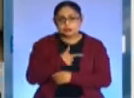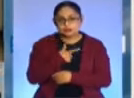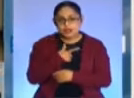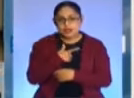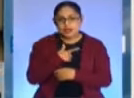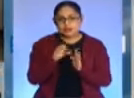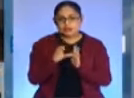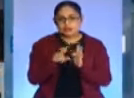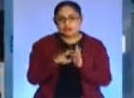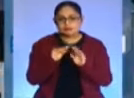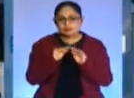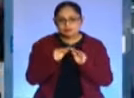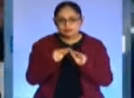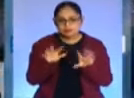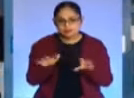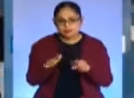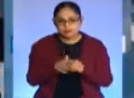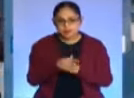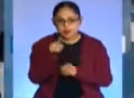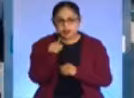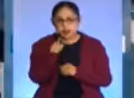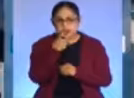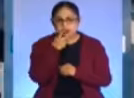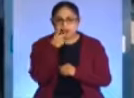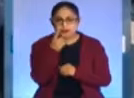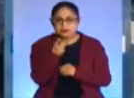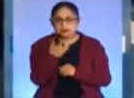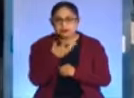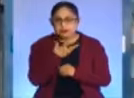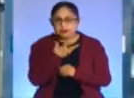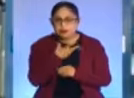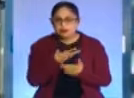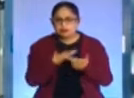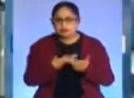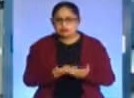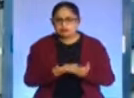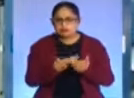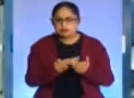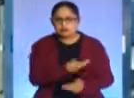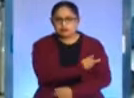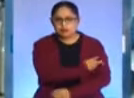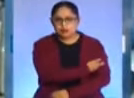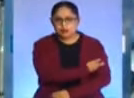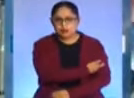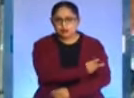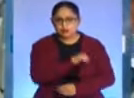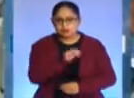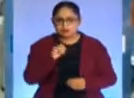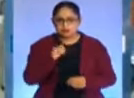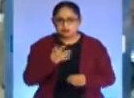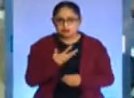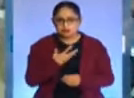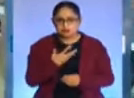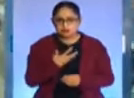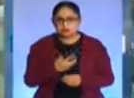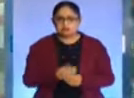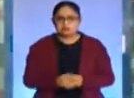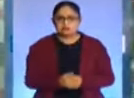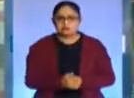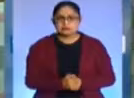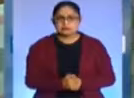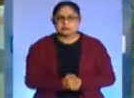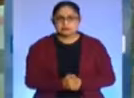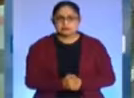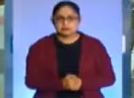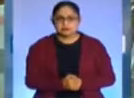oficial de las autoridades. El funcionario aseguró que hay suficientes dosis de vacunas para los rezagados. Para SM Noticias,